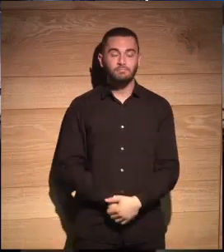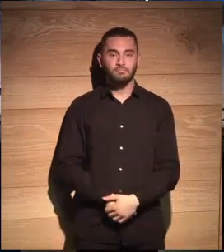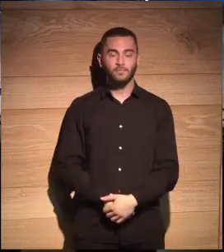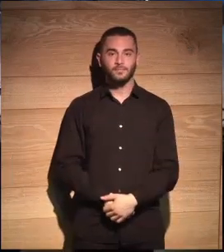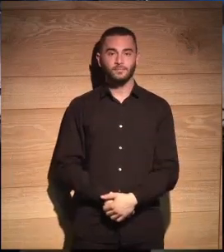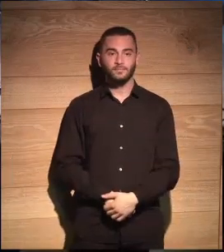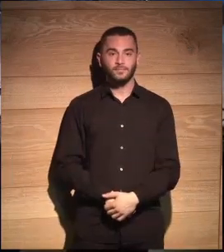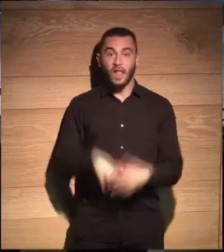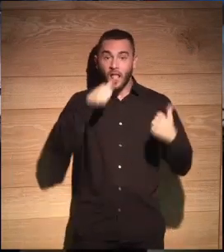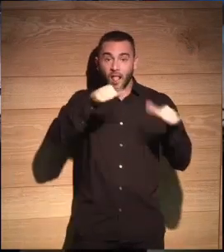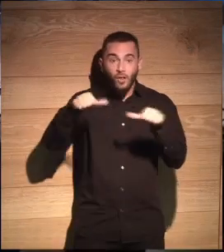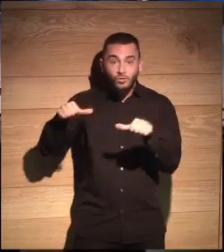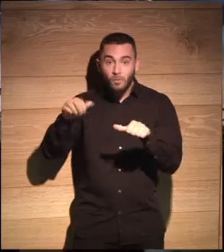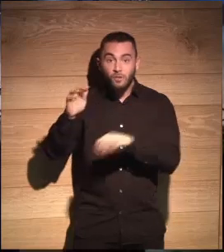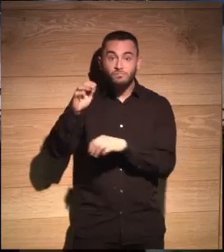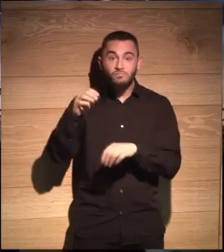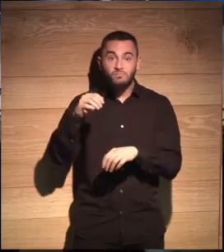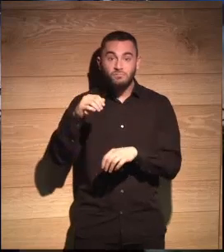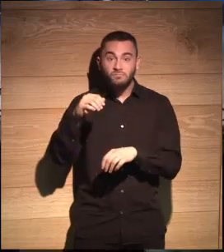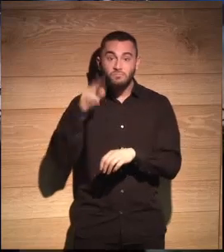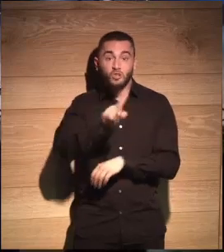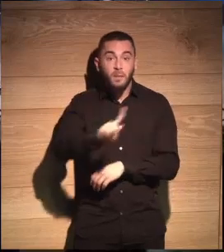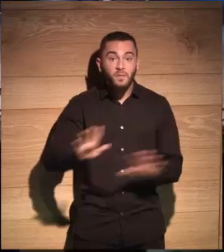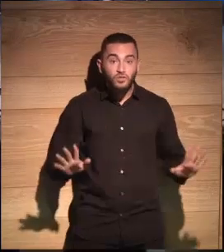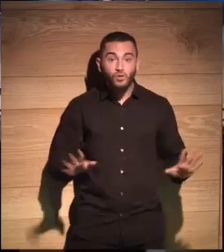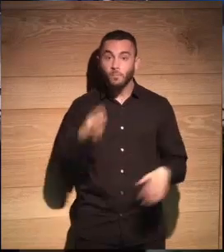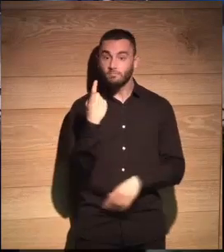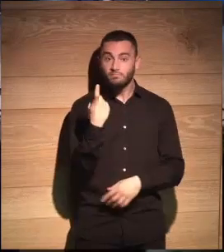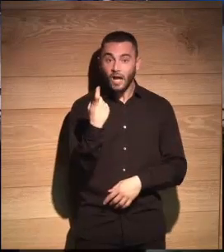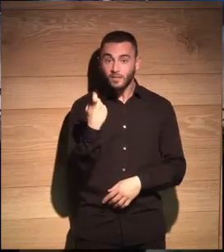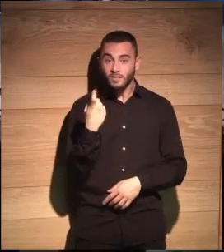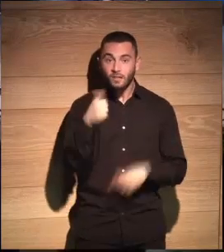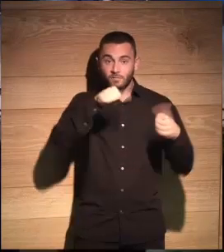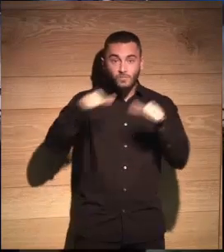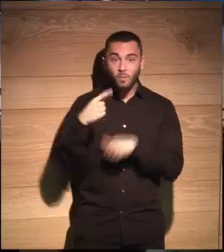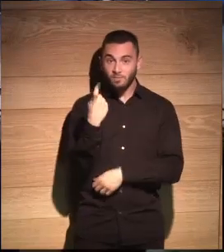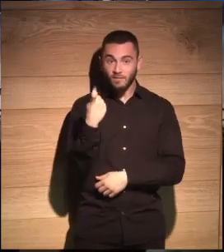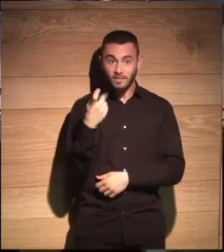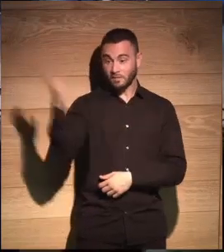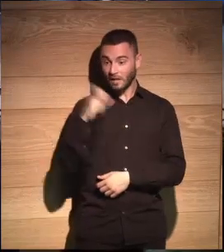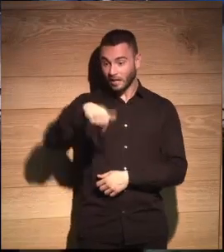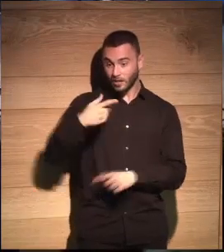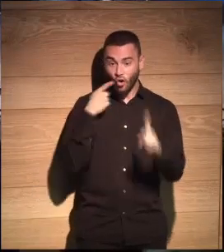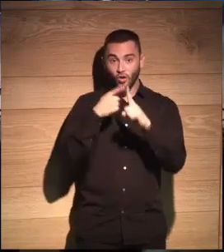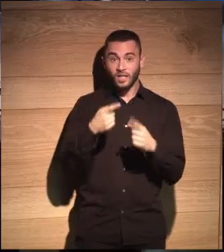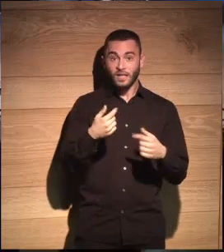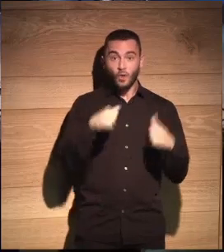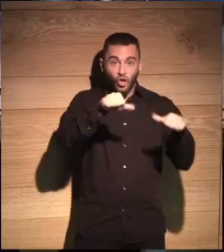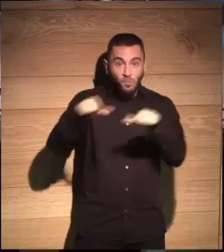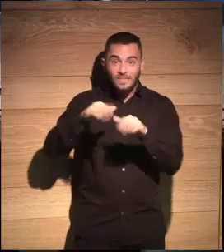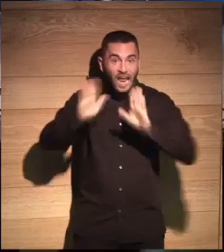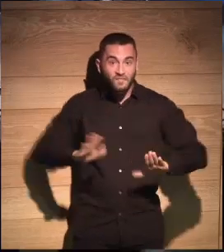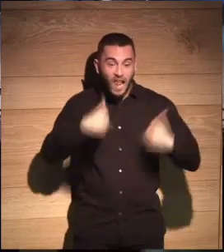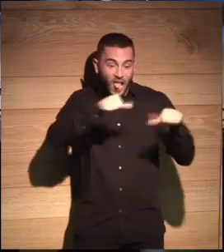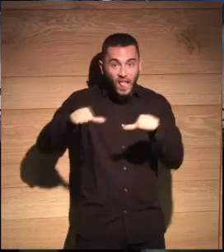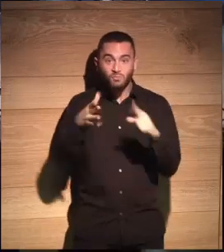No llega a los cromos. Hasta los cromicos no han llegado, es verdad. Faltan los cromos. Hemos llegado aquí para los cromos y al final no llegamos.